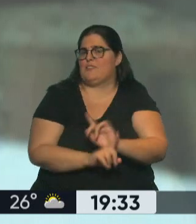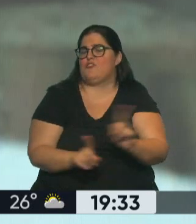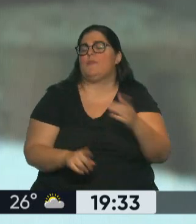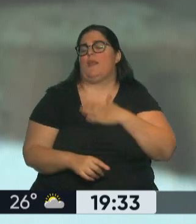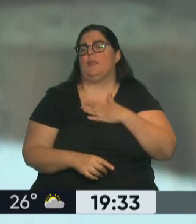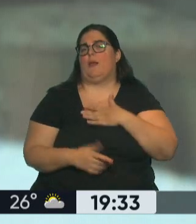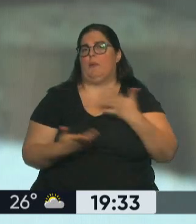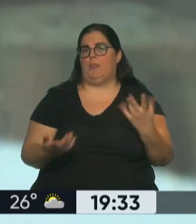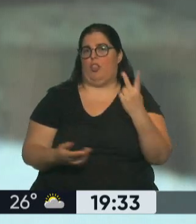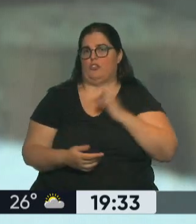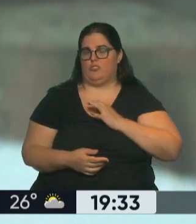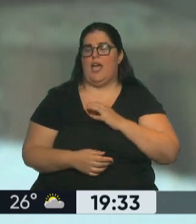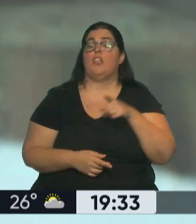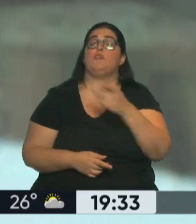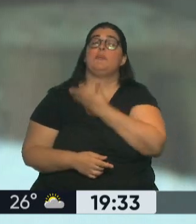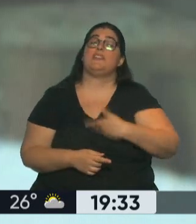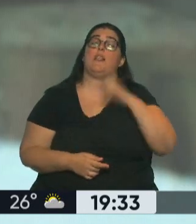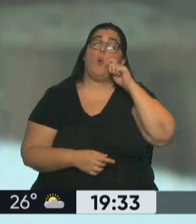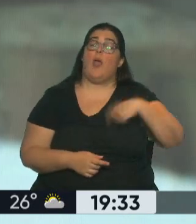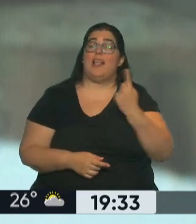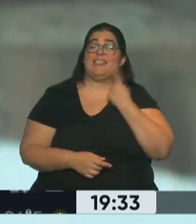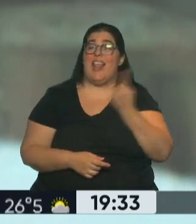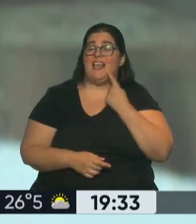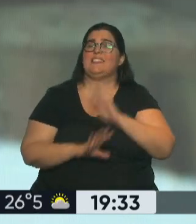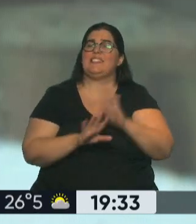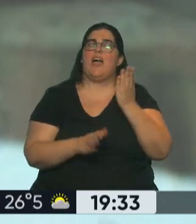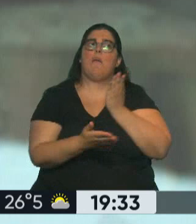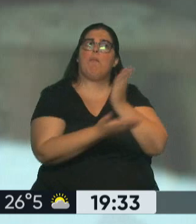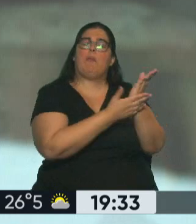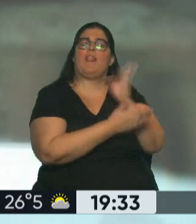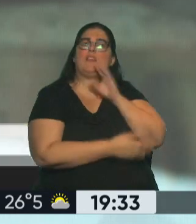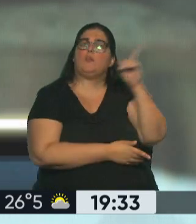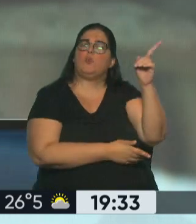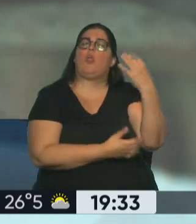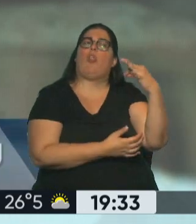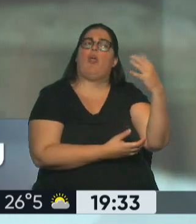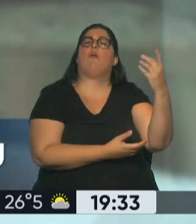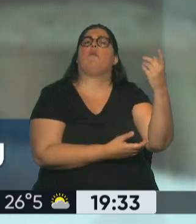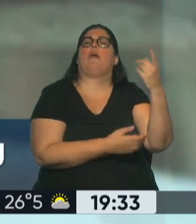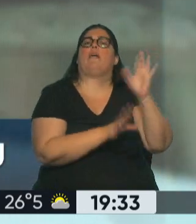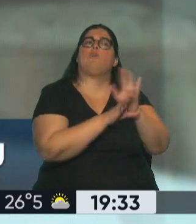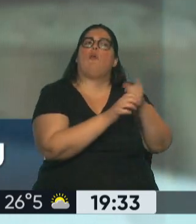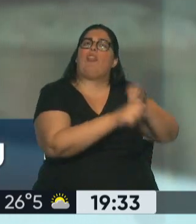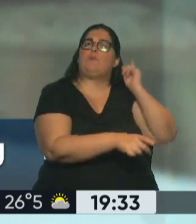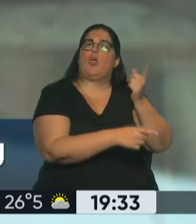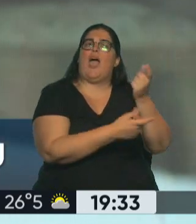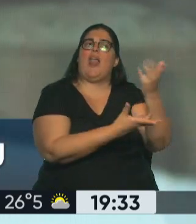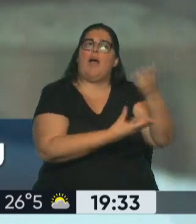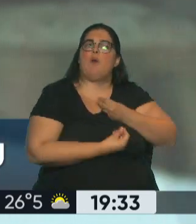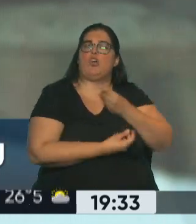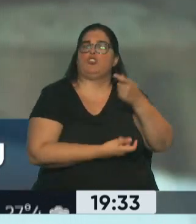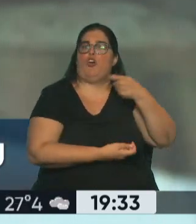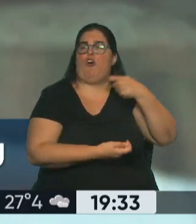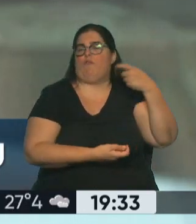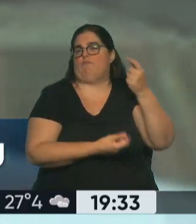ese marco, Volodymyr Zelensky volvió a pedir a Estados Unidos que desbloquee la ayuda financiera. ¿Cómo está la situación, el